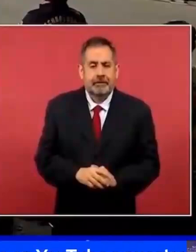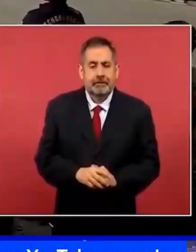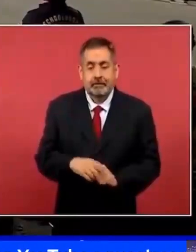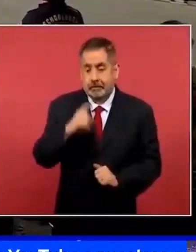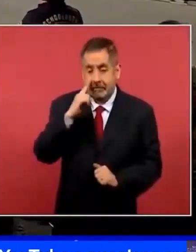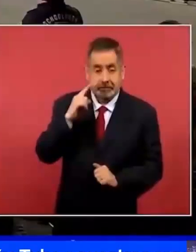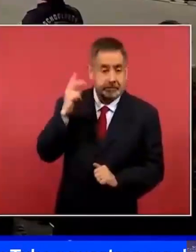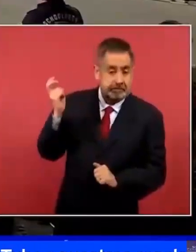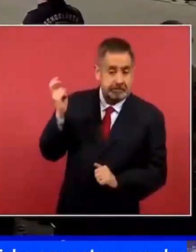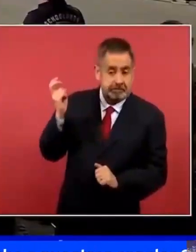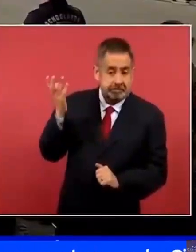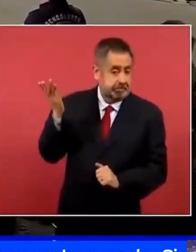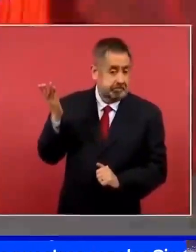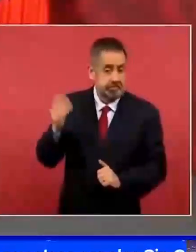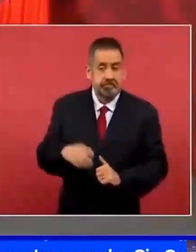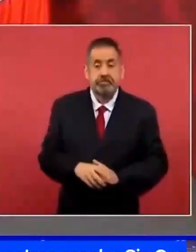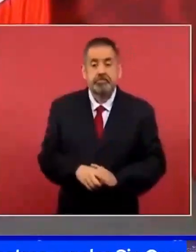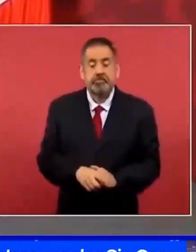Pero así está.